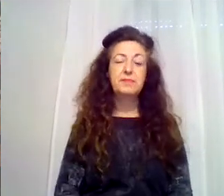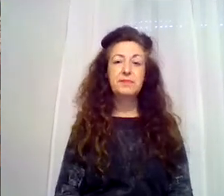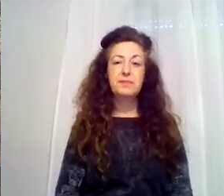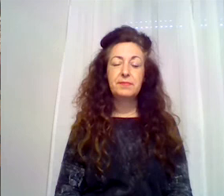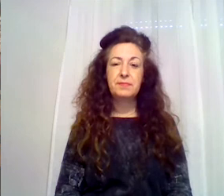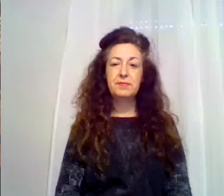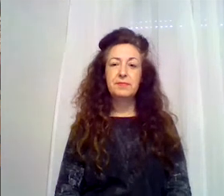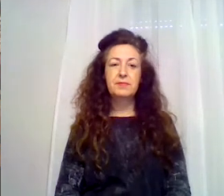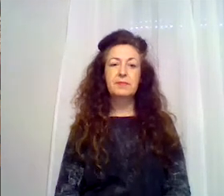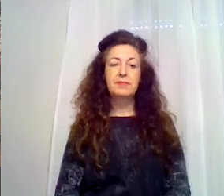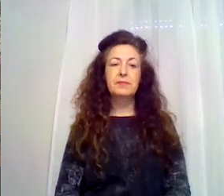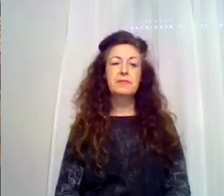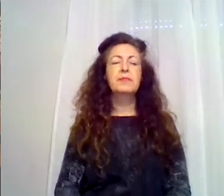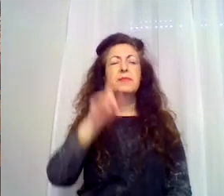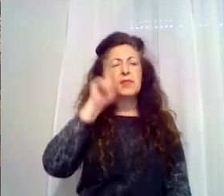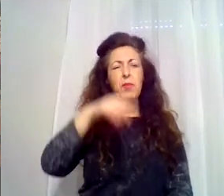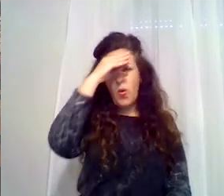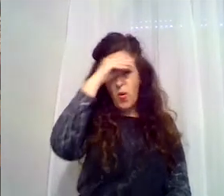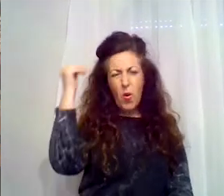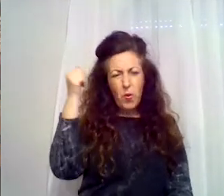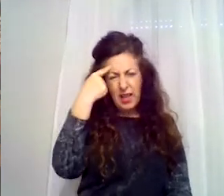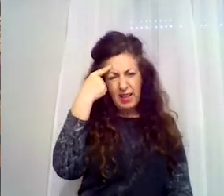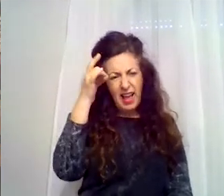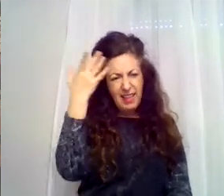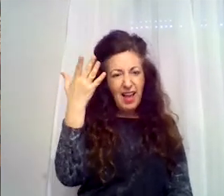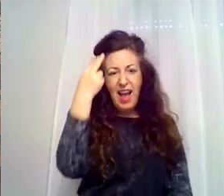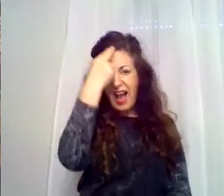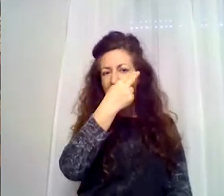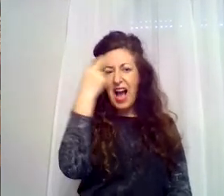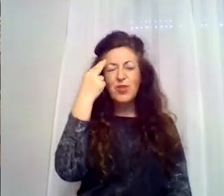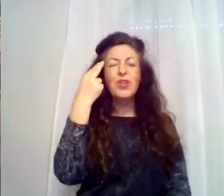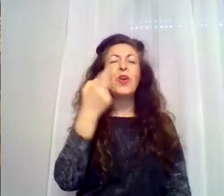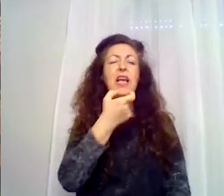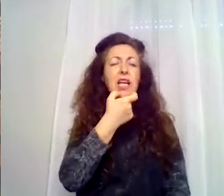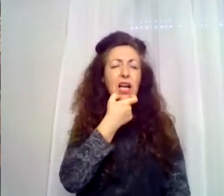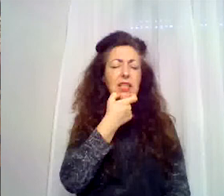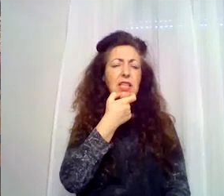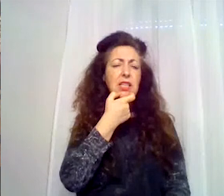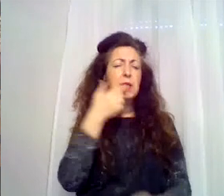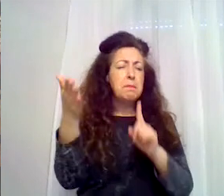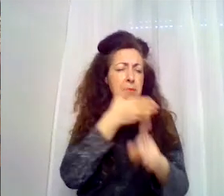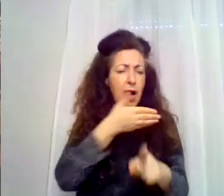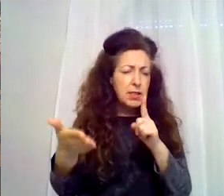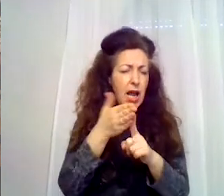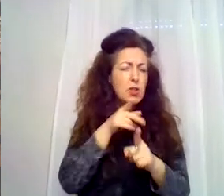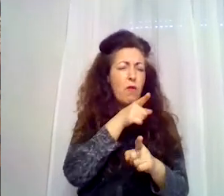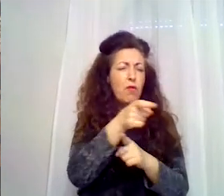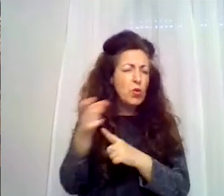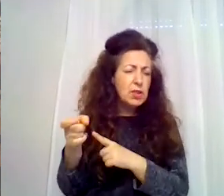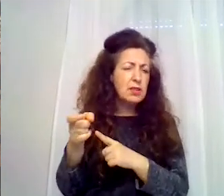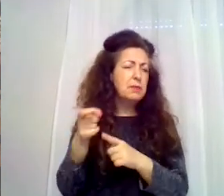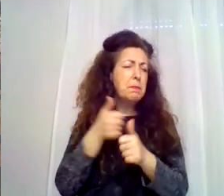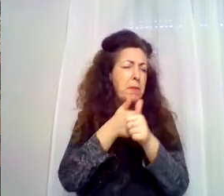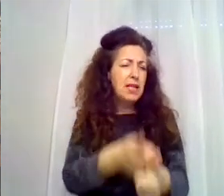también tenemos que quitarnos la idea de que los católicos en Inglaterra eran perseguidos y eran fusilados y tal. O sea, había